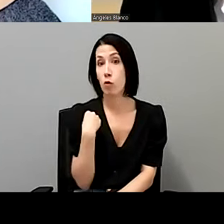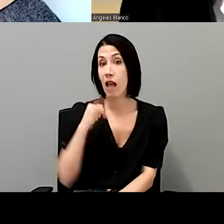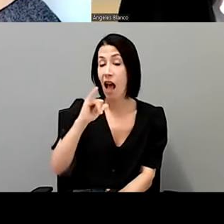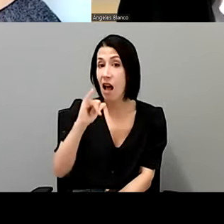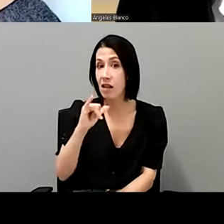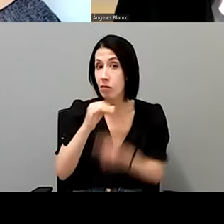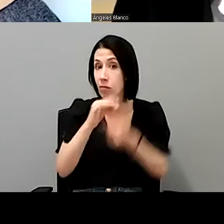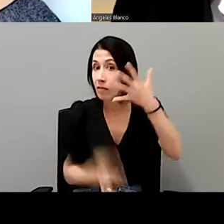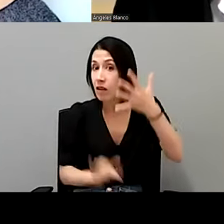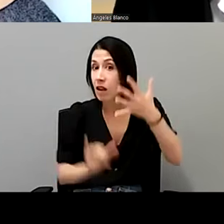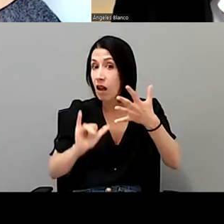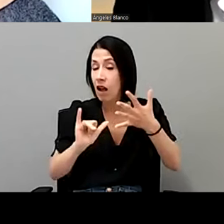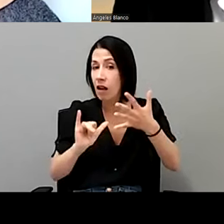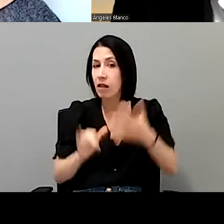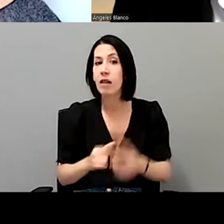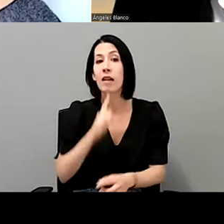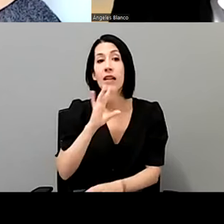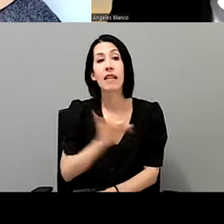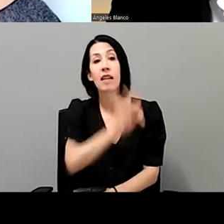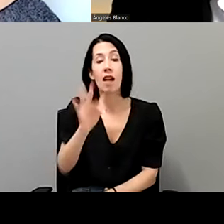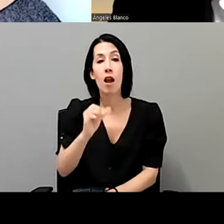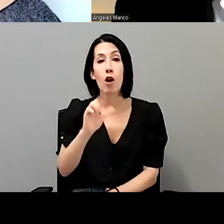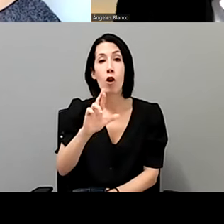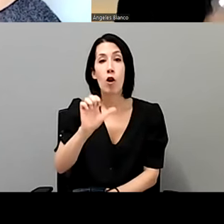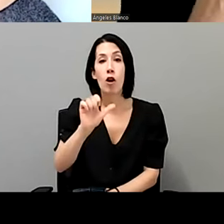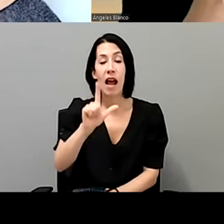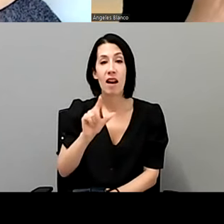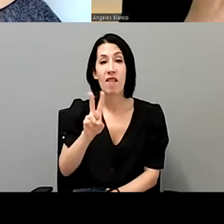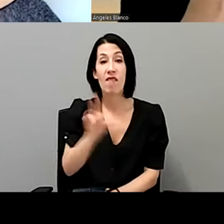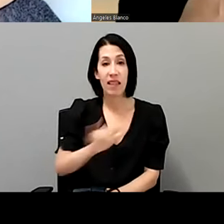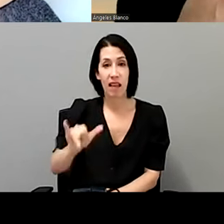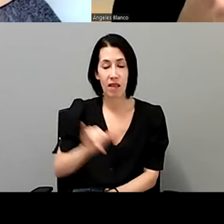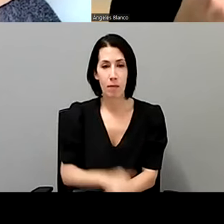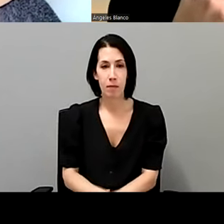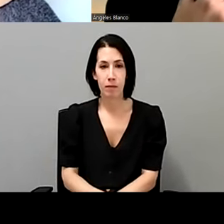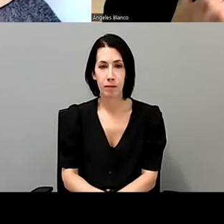José, vamos a dar paso a Coral Vázquez. A ver.